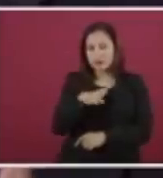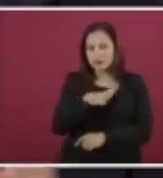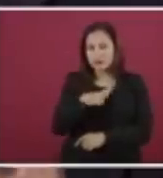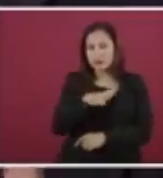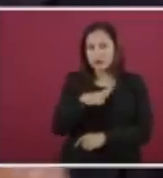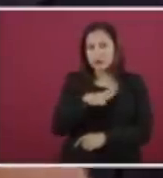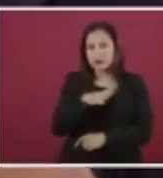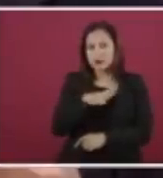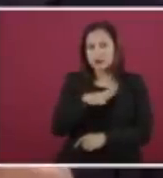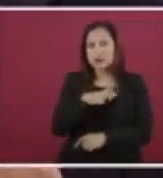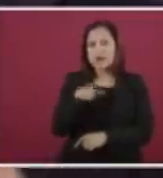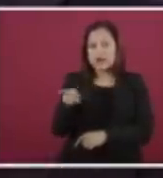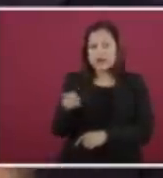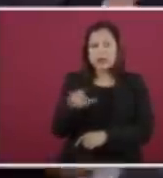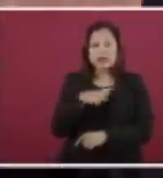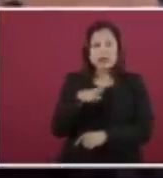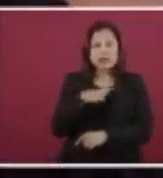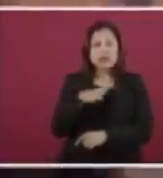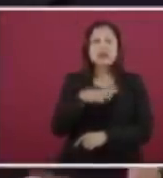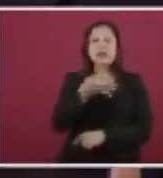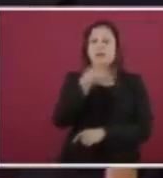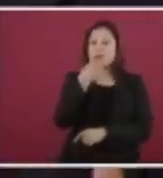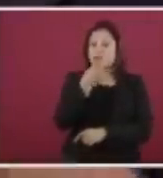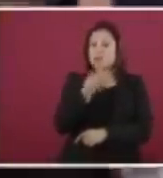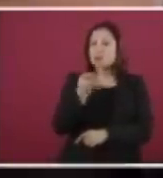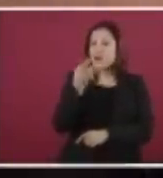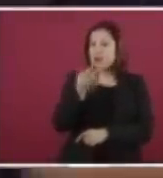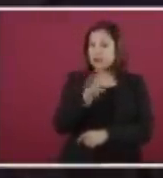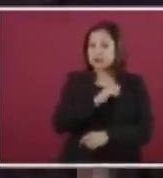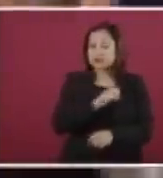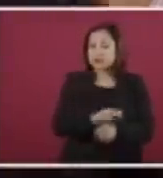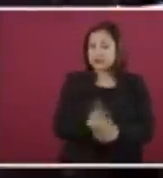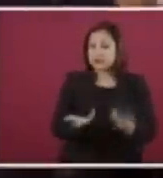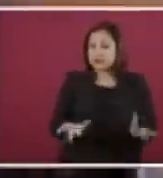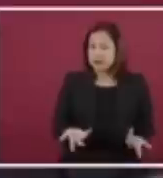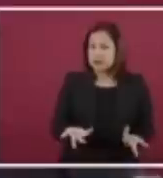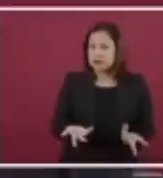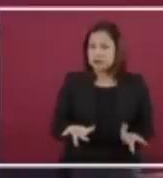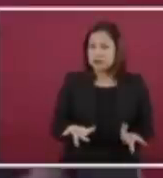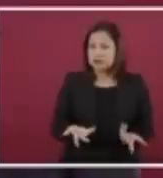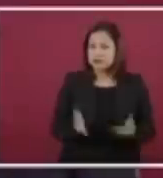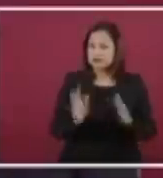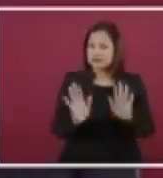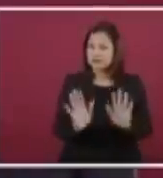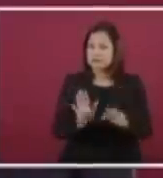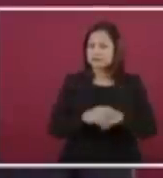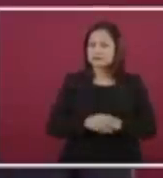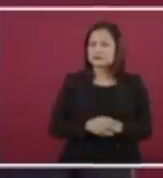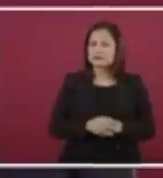que dispone de estos medicamentos. Entonces, hicimos la excepción. Yo los llamo, ayuden,